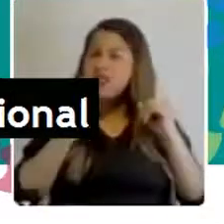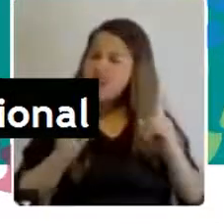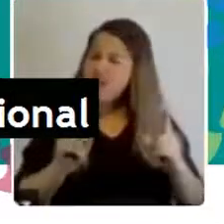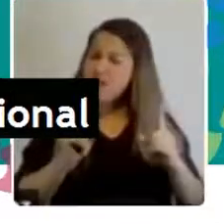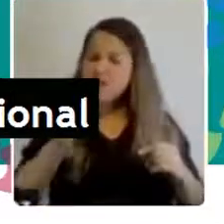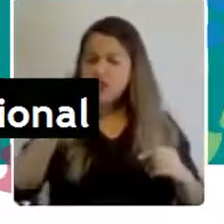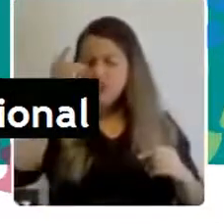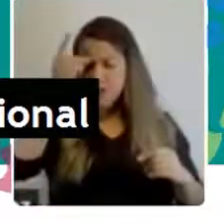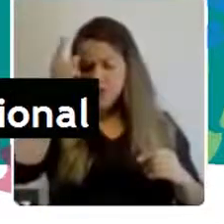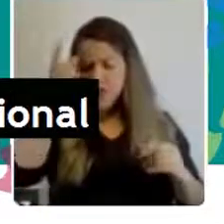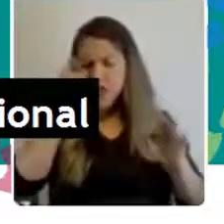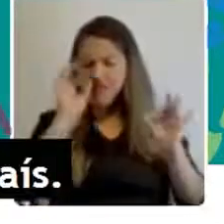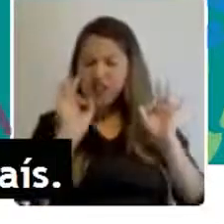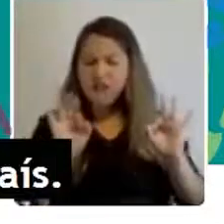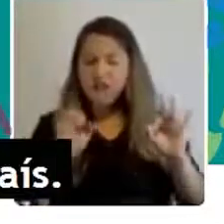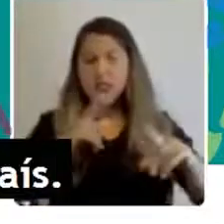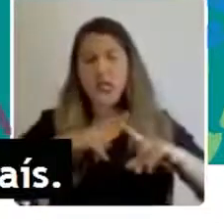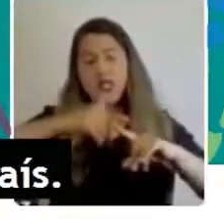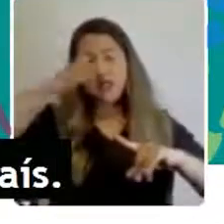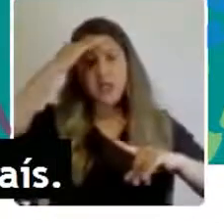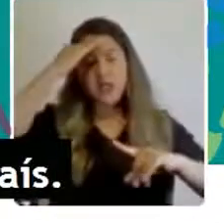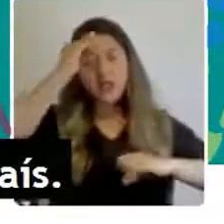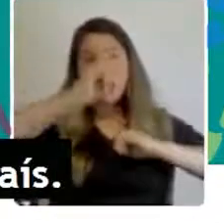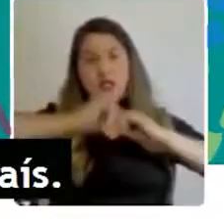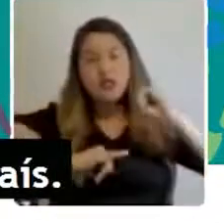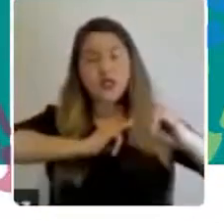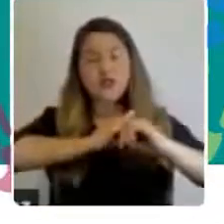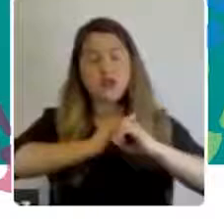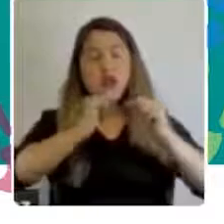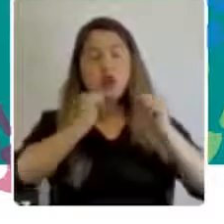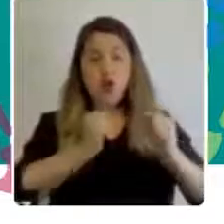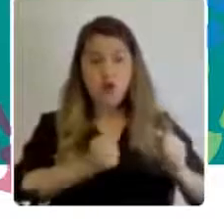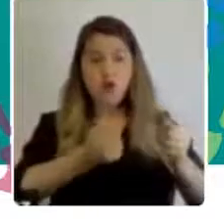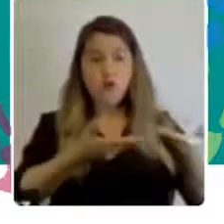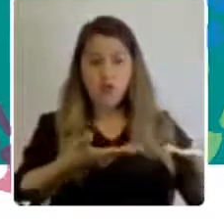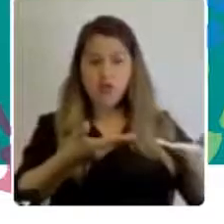nos puede dar muchas luces de qué pudiese funcionar en nuestro país.